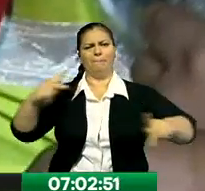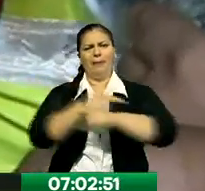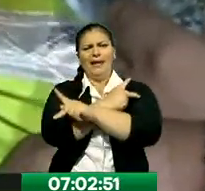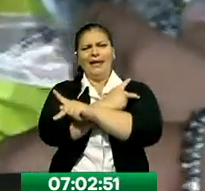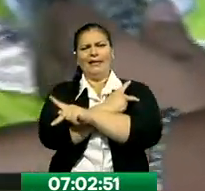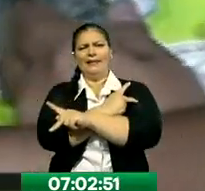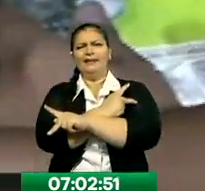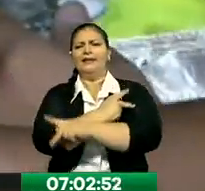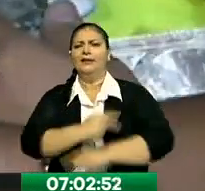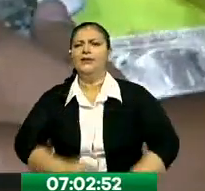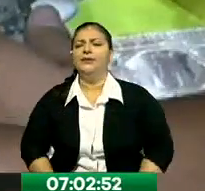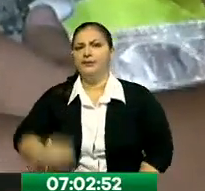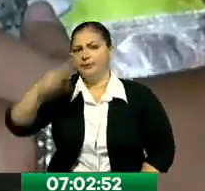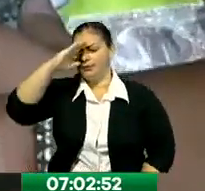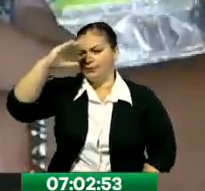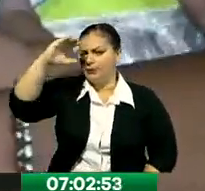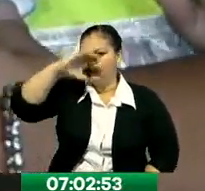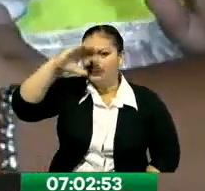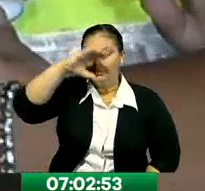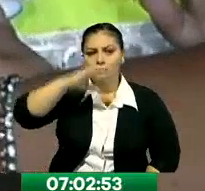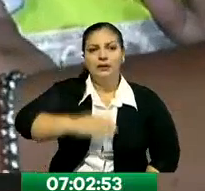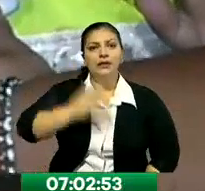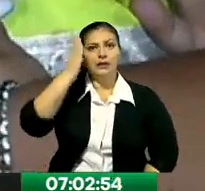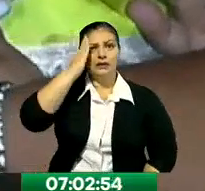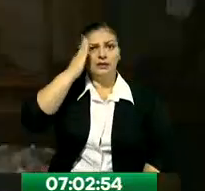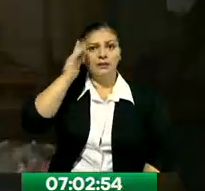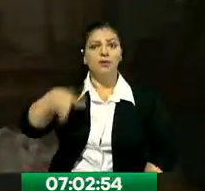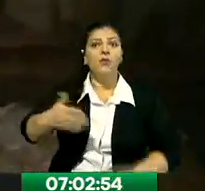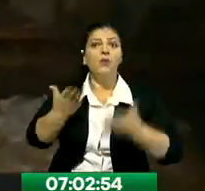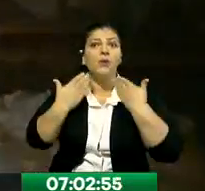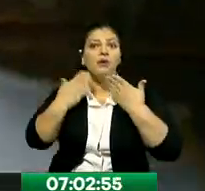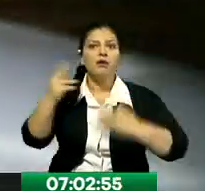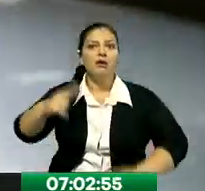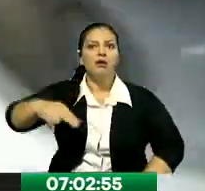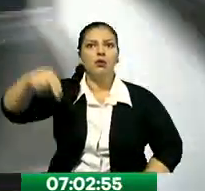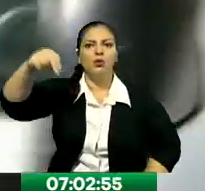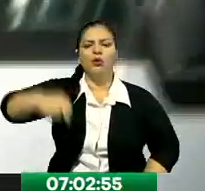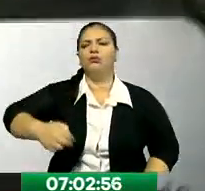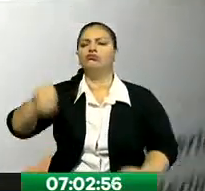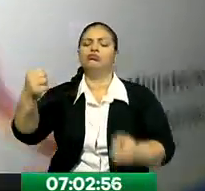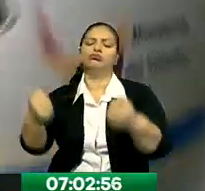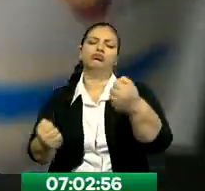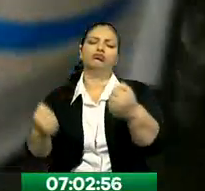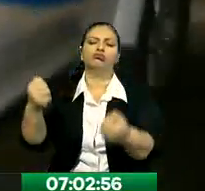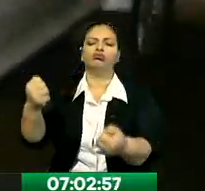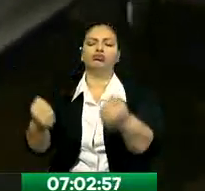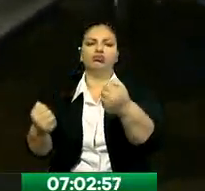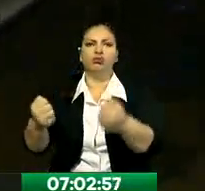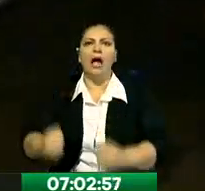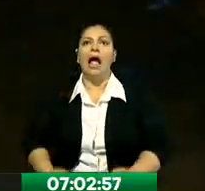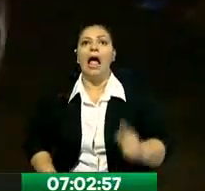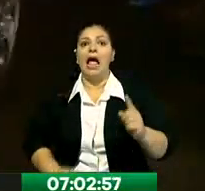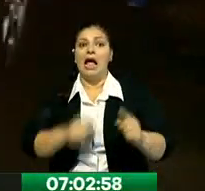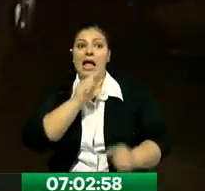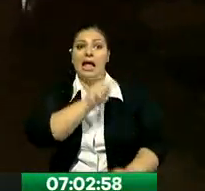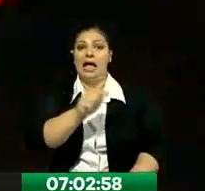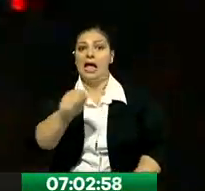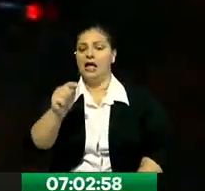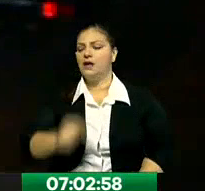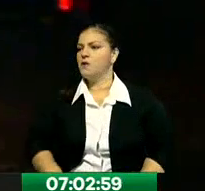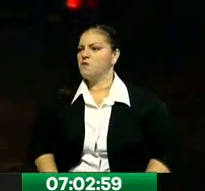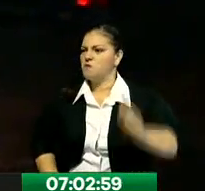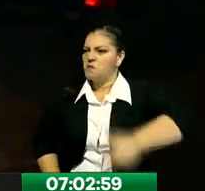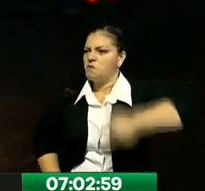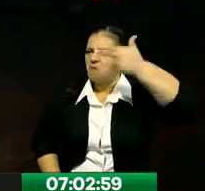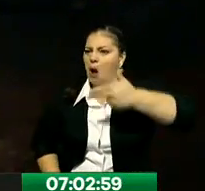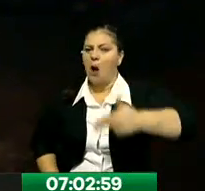en el sector norte de la ciudad de guayaquil según la policía nacional tras cometer los